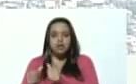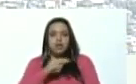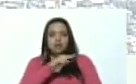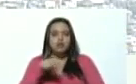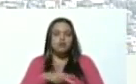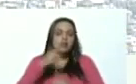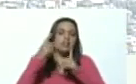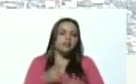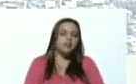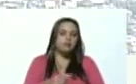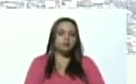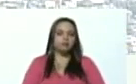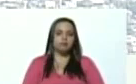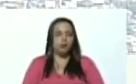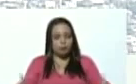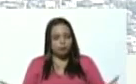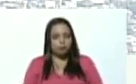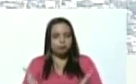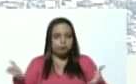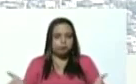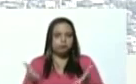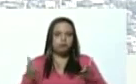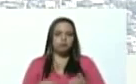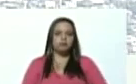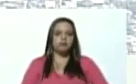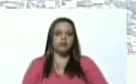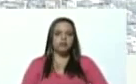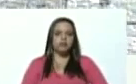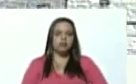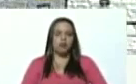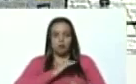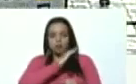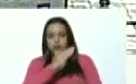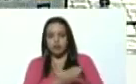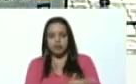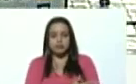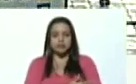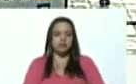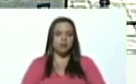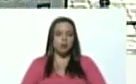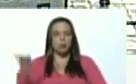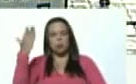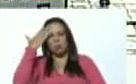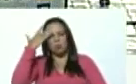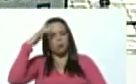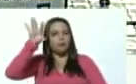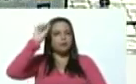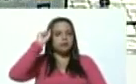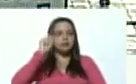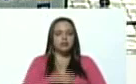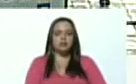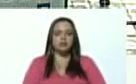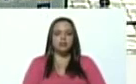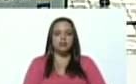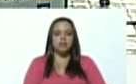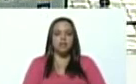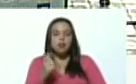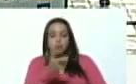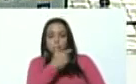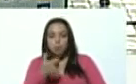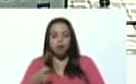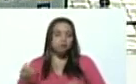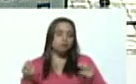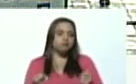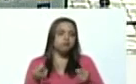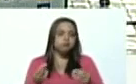que conducir con mano firme, con sabiduría y buscando esto,